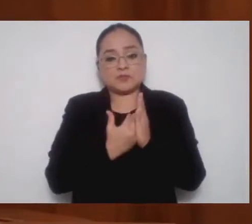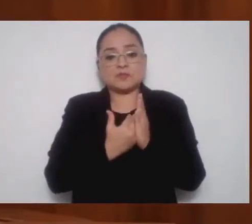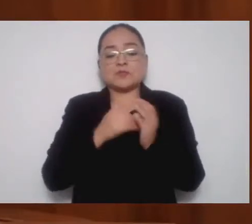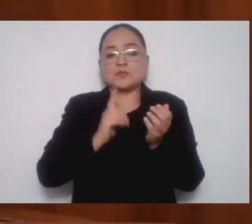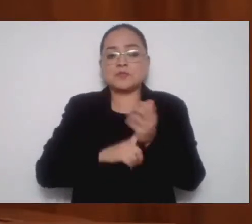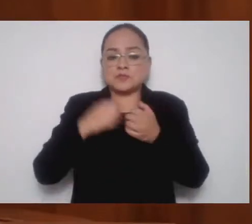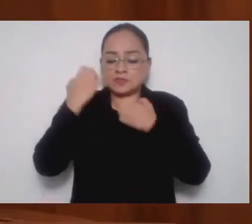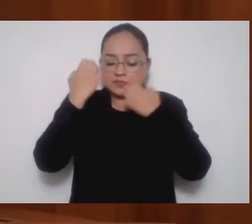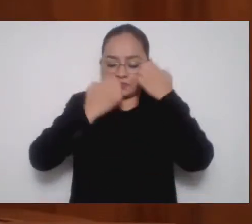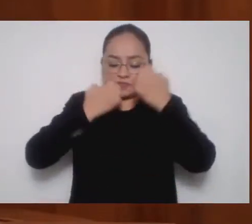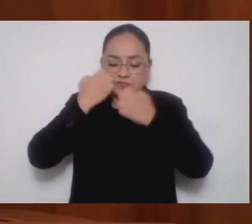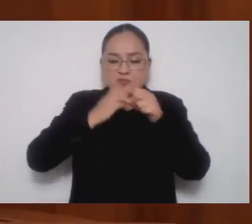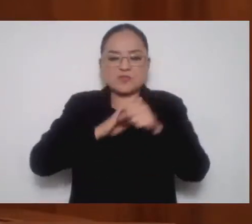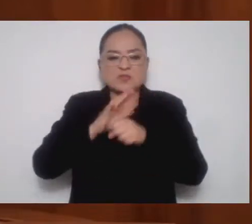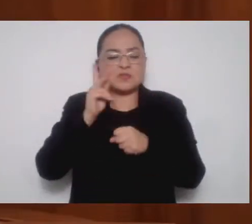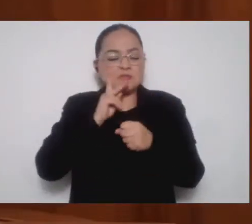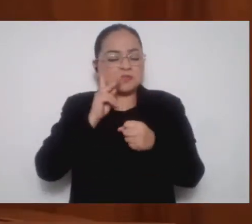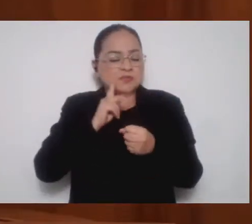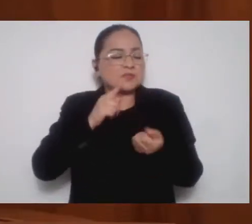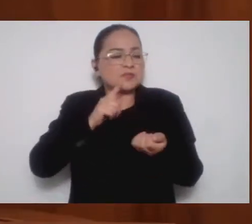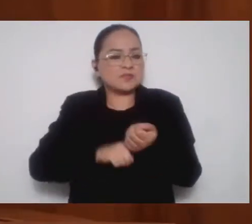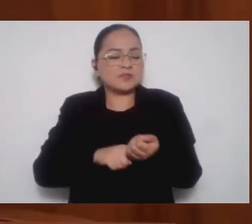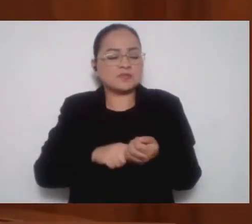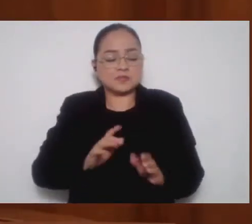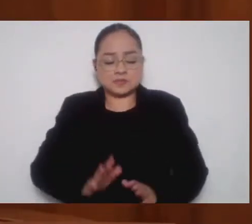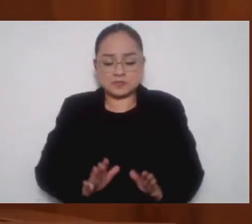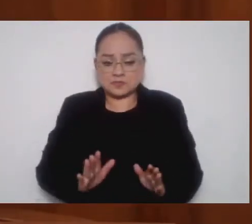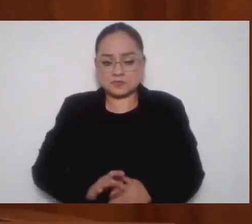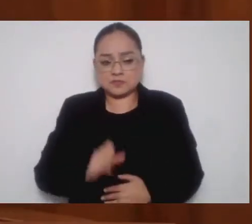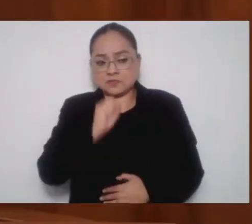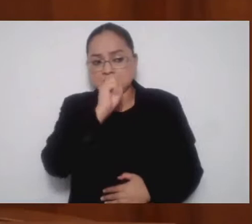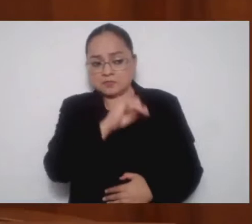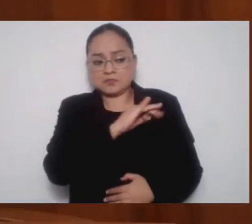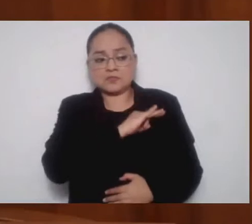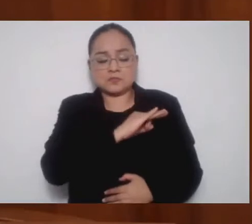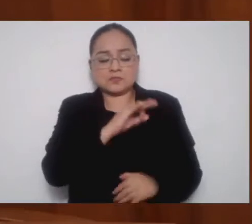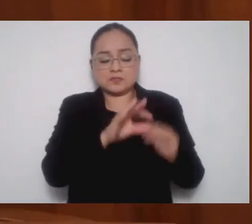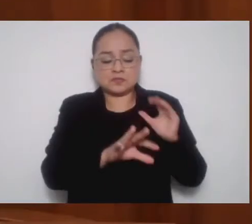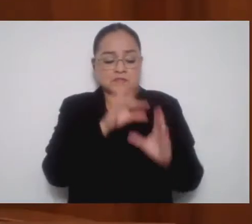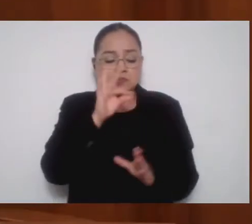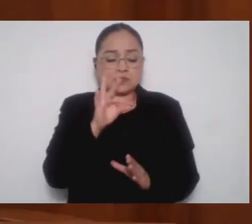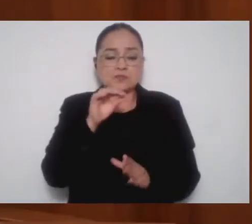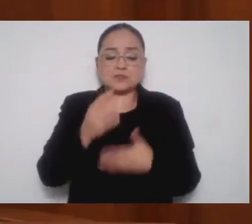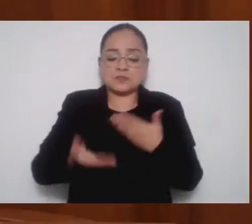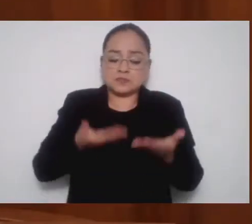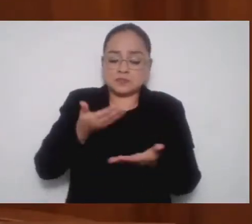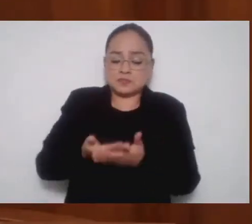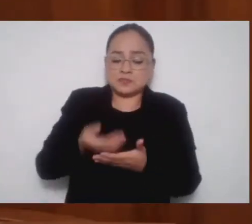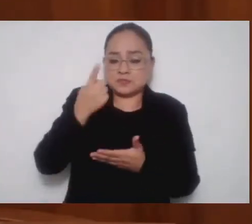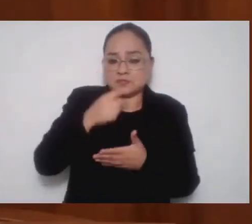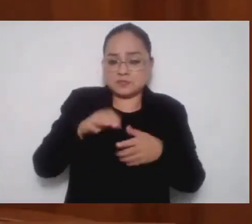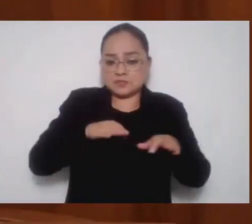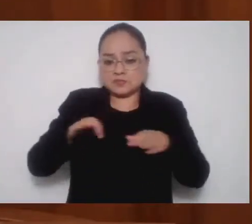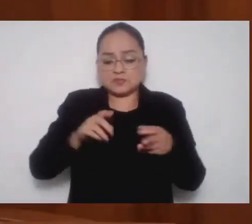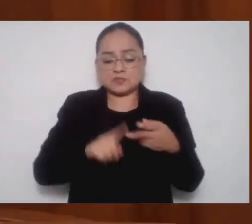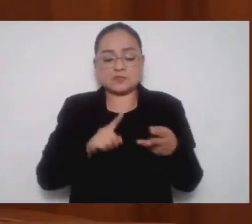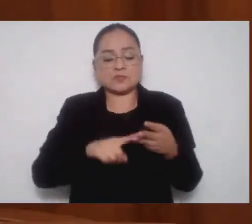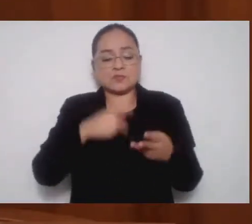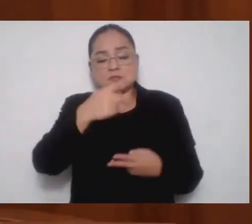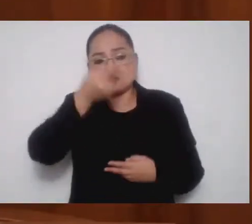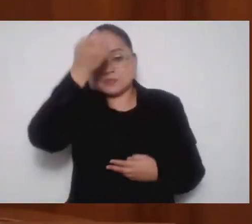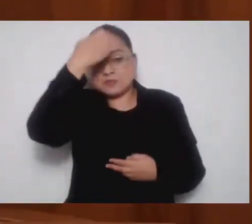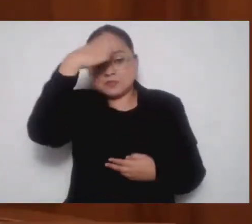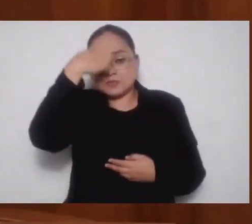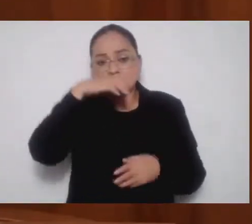en la evaluación documental de idoneidad, la propuesta del programa de trabajo y la